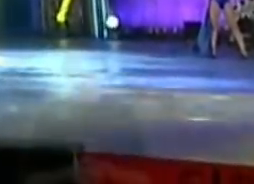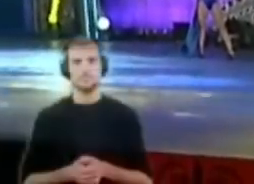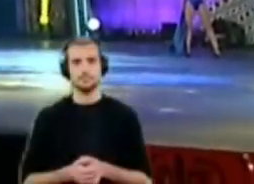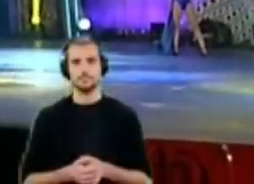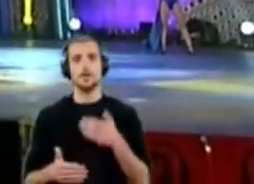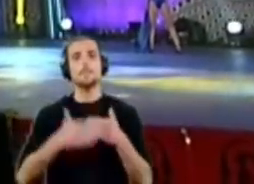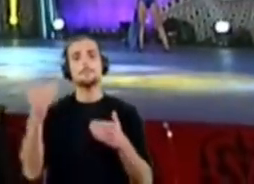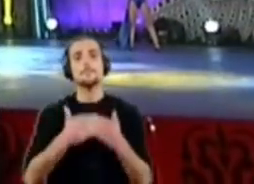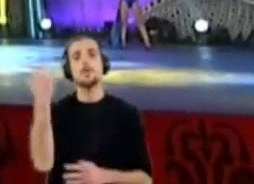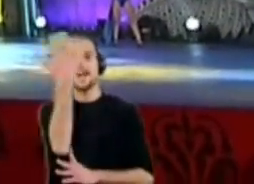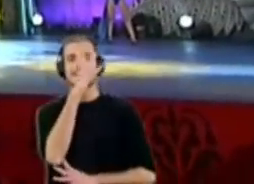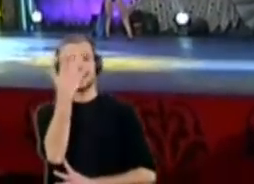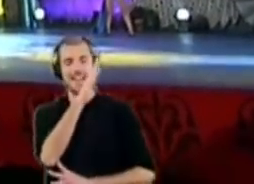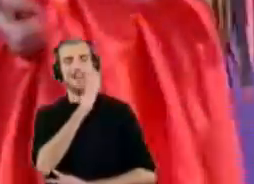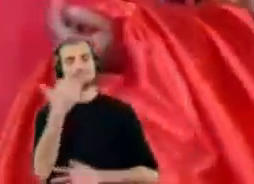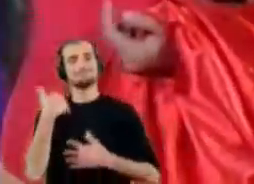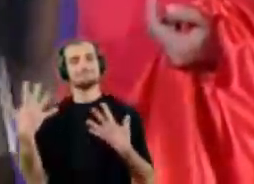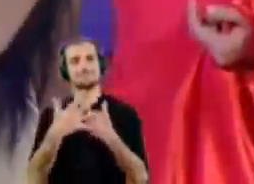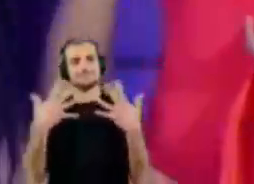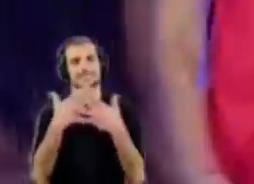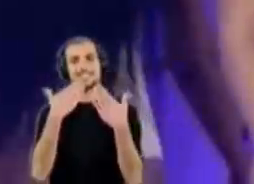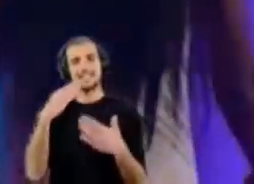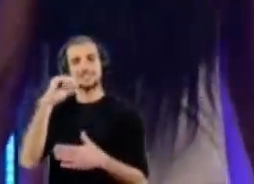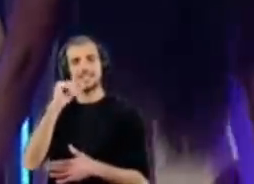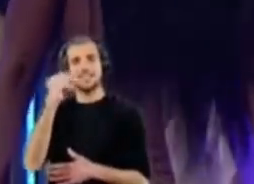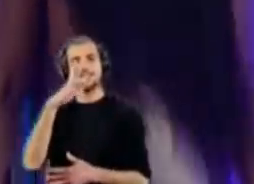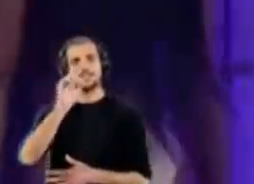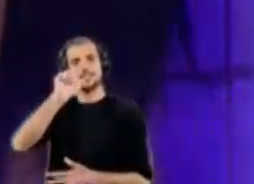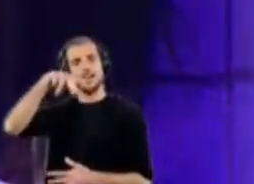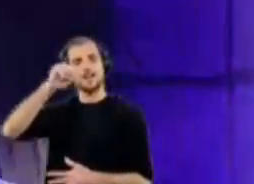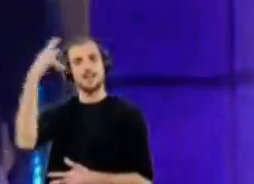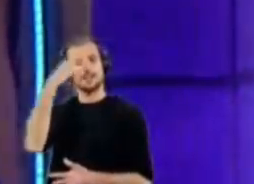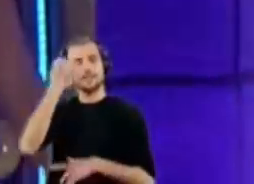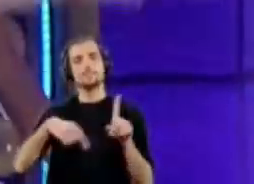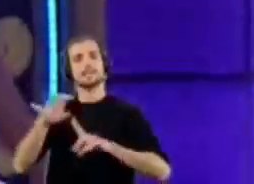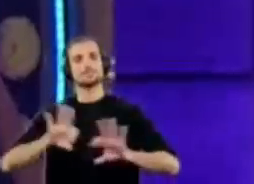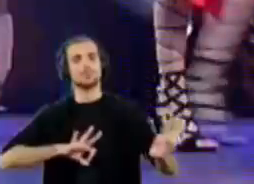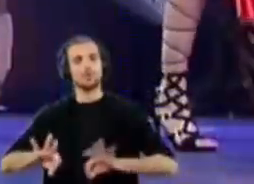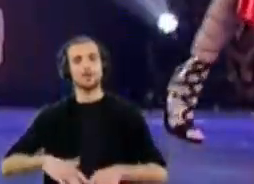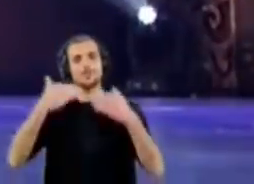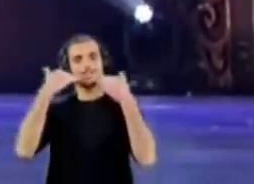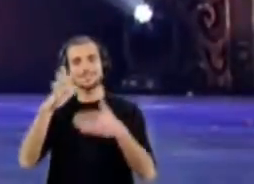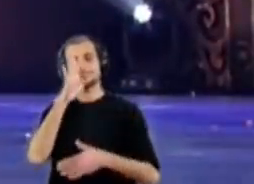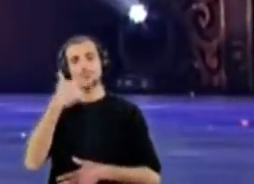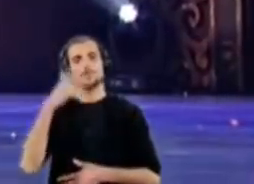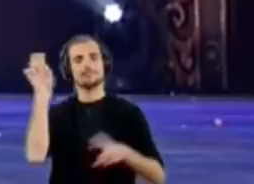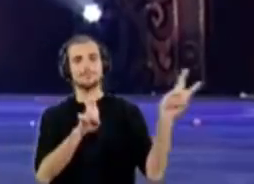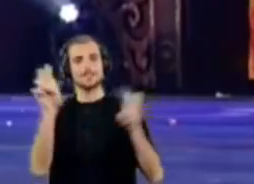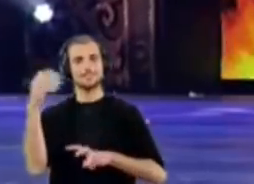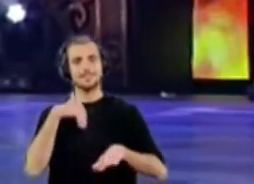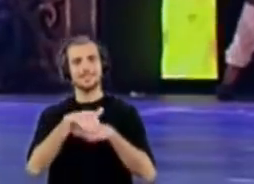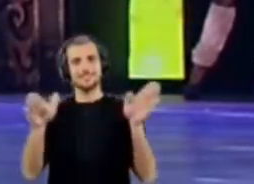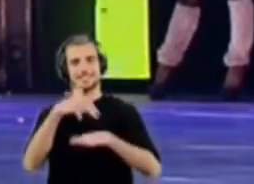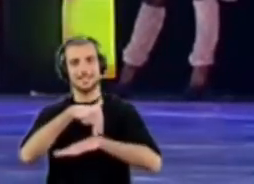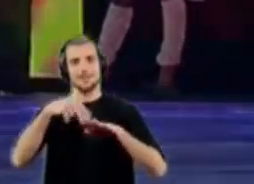tenemos. Muchas gracias por estos diseños y a las modelos también. Agradecerles su presencia, ya ven,